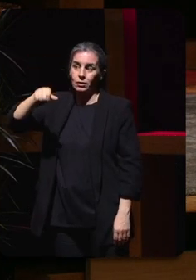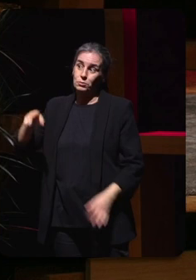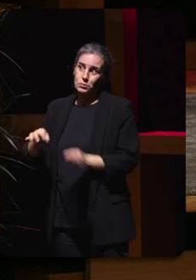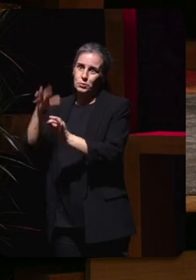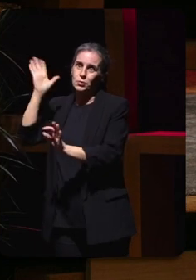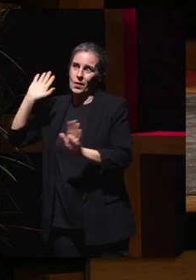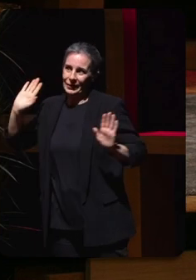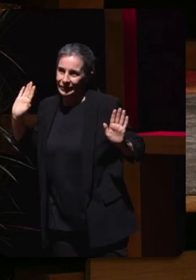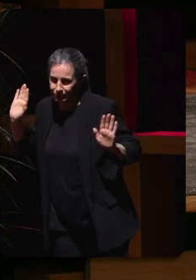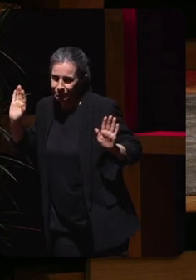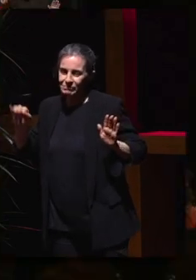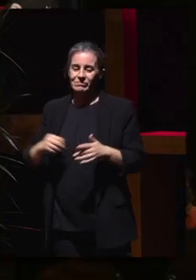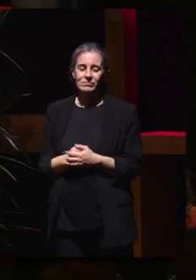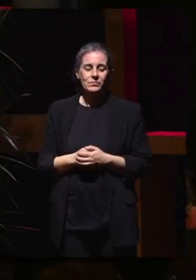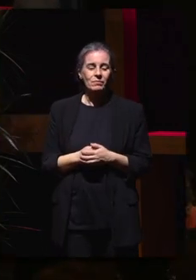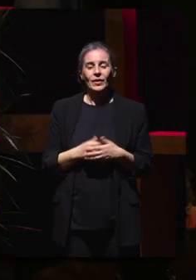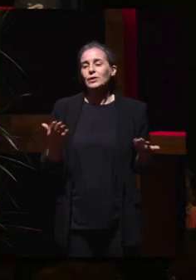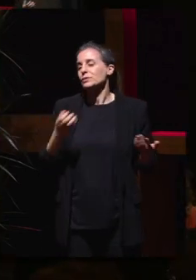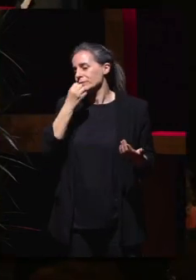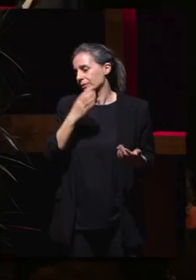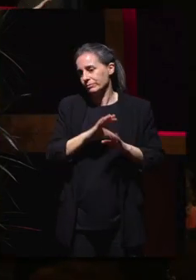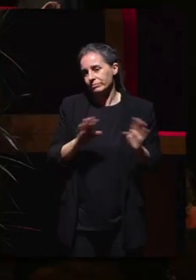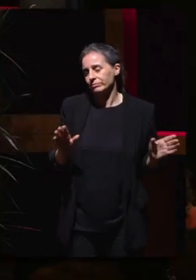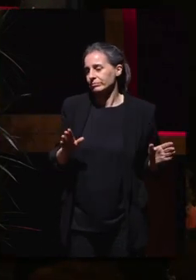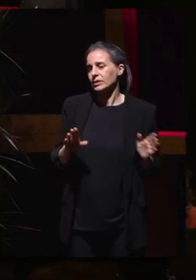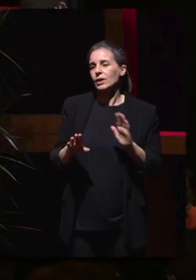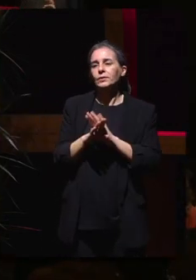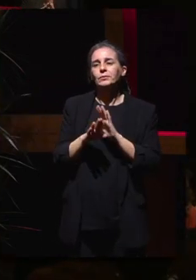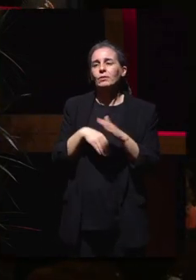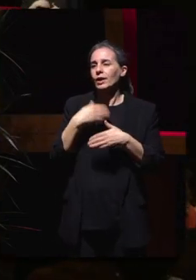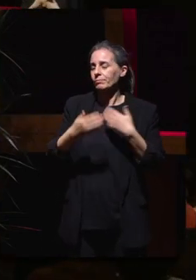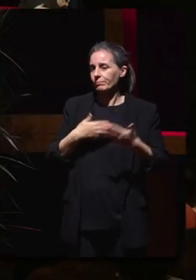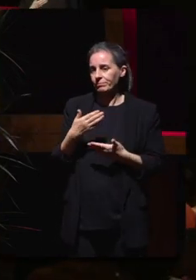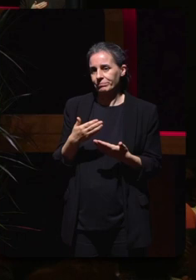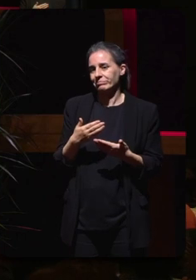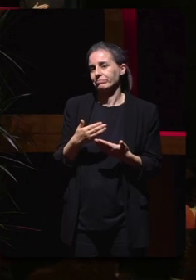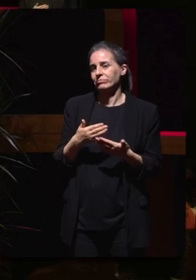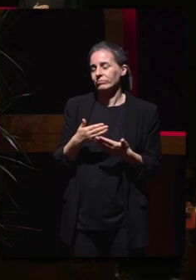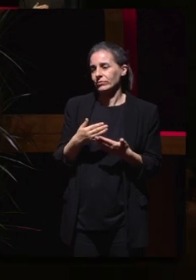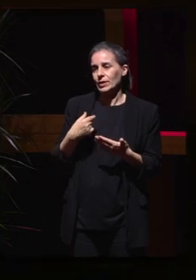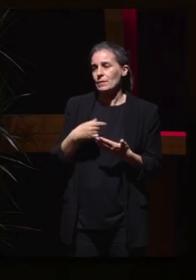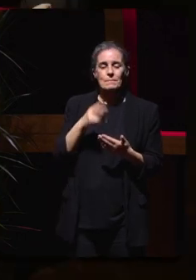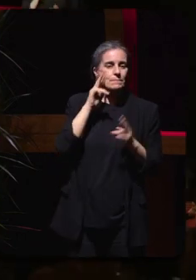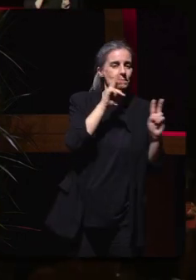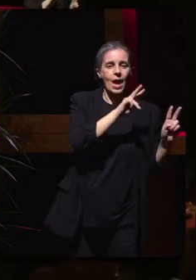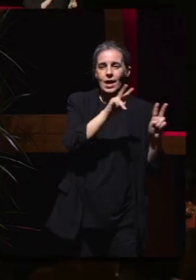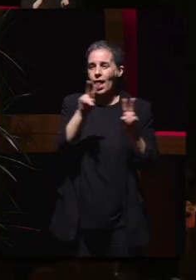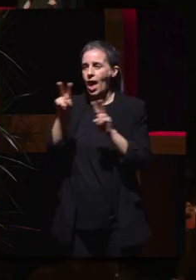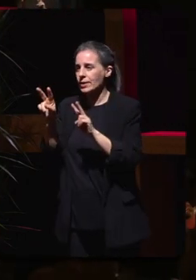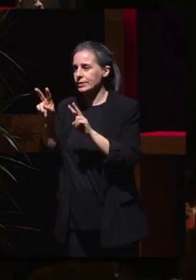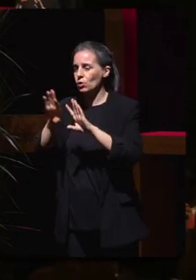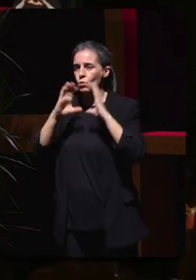suerte realmente, ¿no? Entonces, bueno, quiero decir que si vas siguiendo el panorama del mundo, en